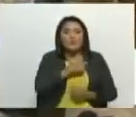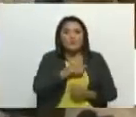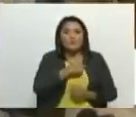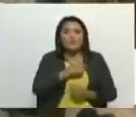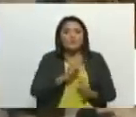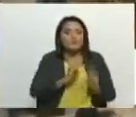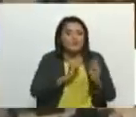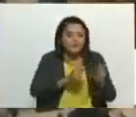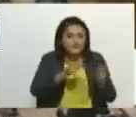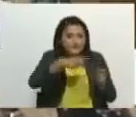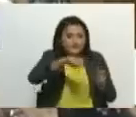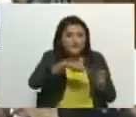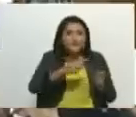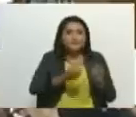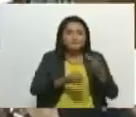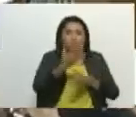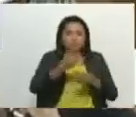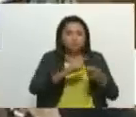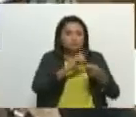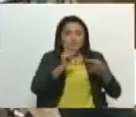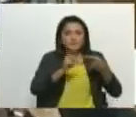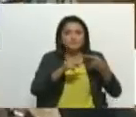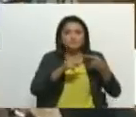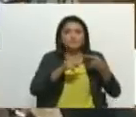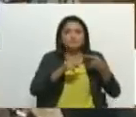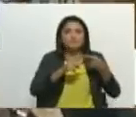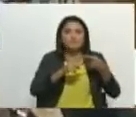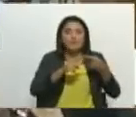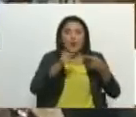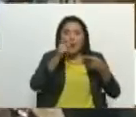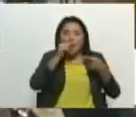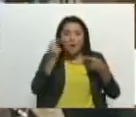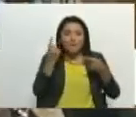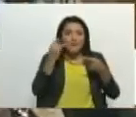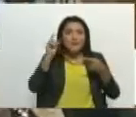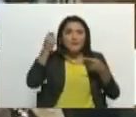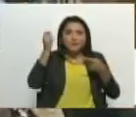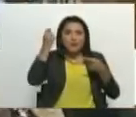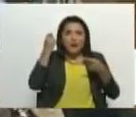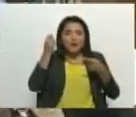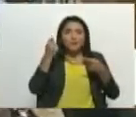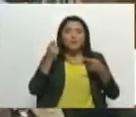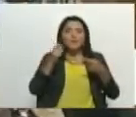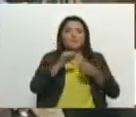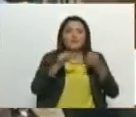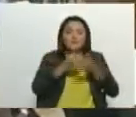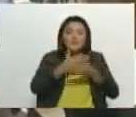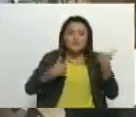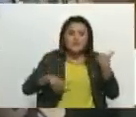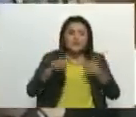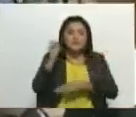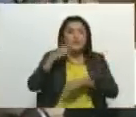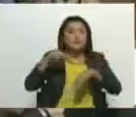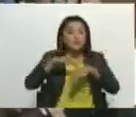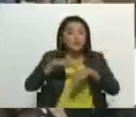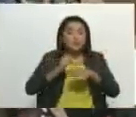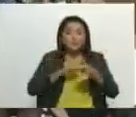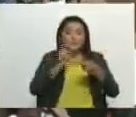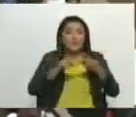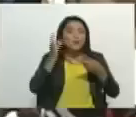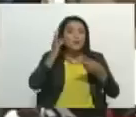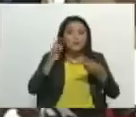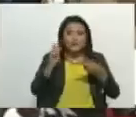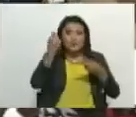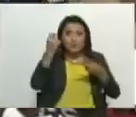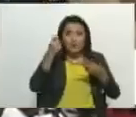de hoy pues está conformada por el diputado Pedro Infante, vicepresidente del Parlamento venezolano, la diputada